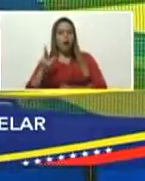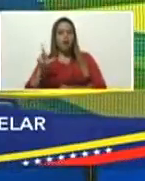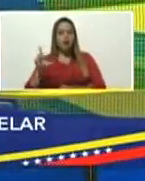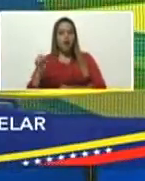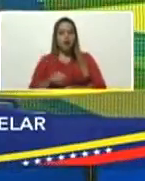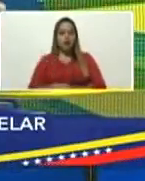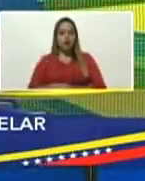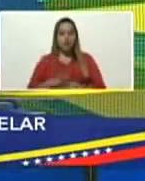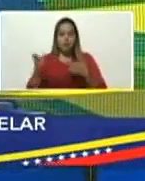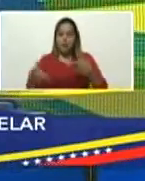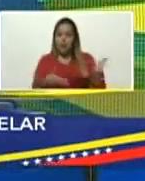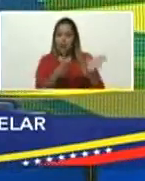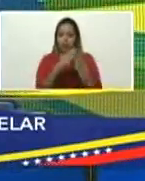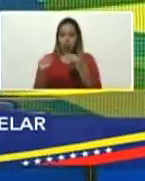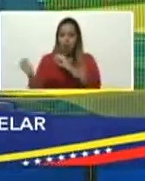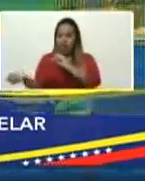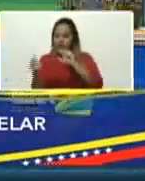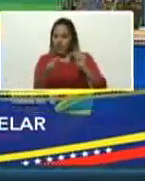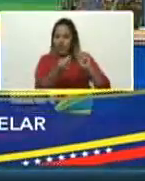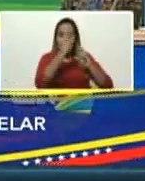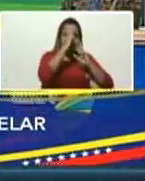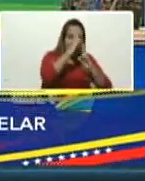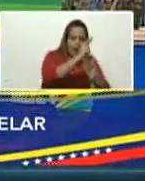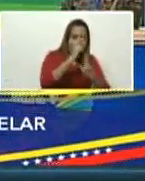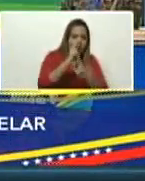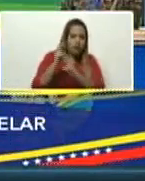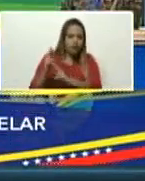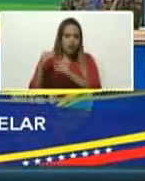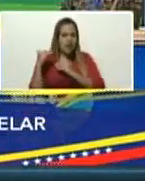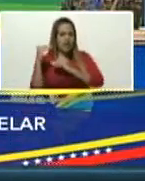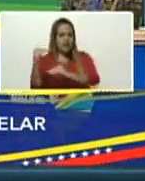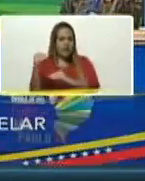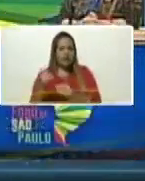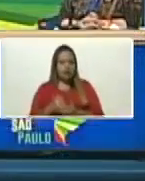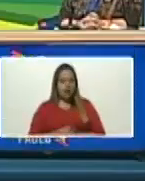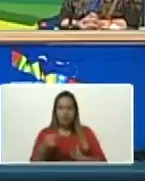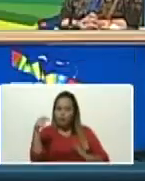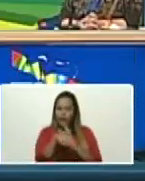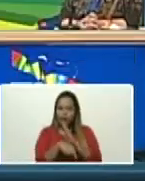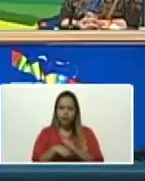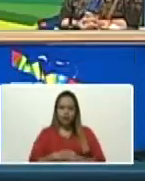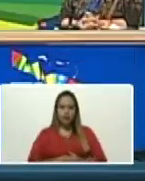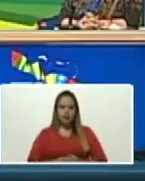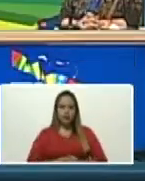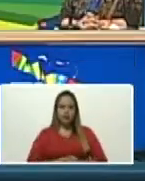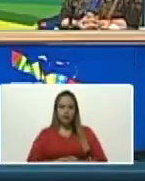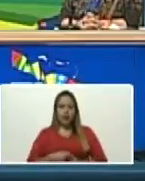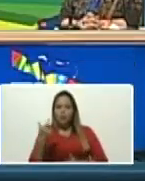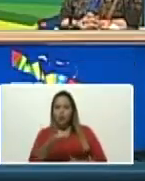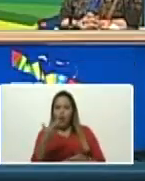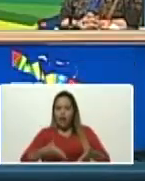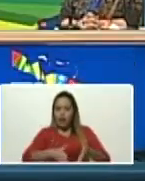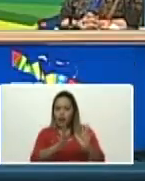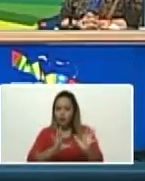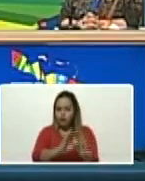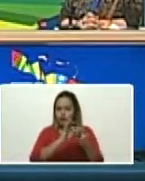Convocar a todos para el debate respetuoso, de altura, de nivel, profundo, para buscar caminos